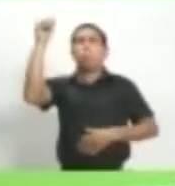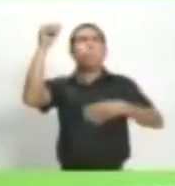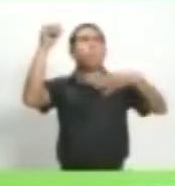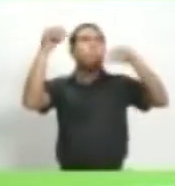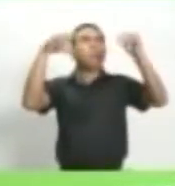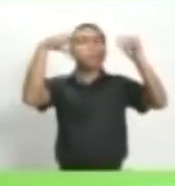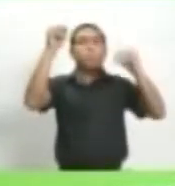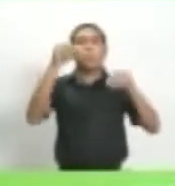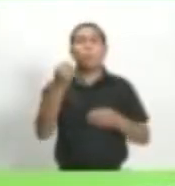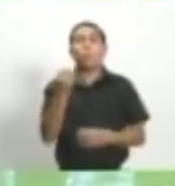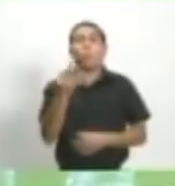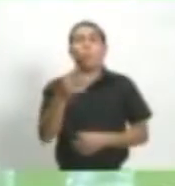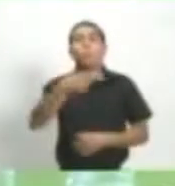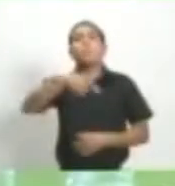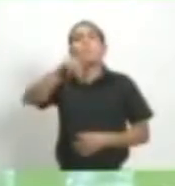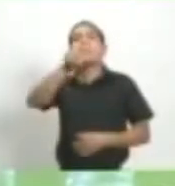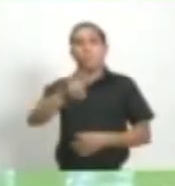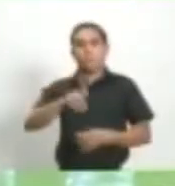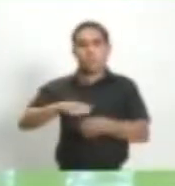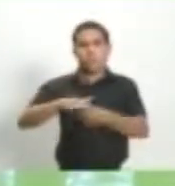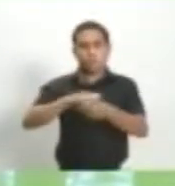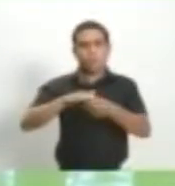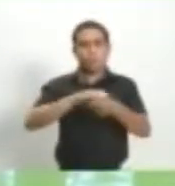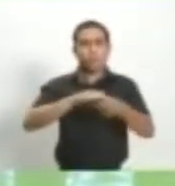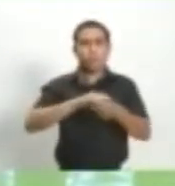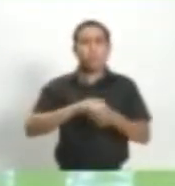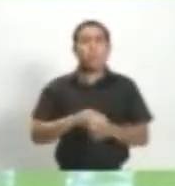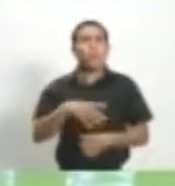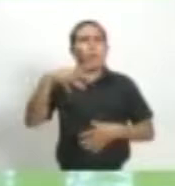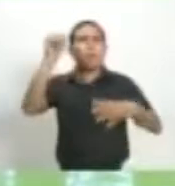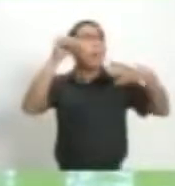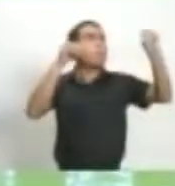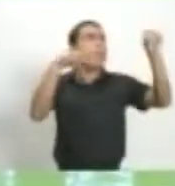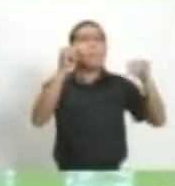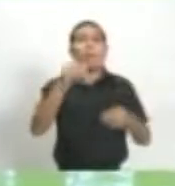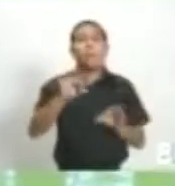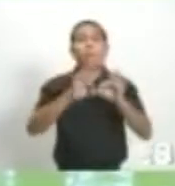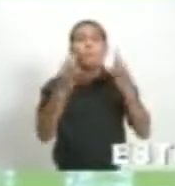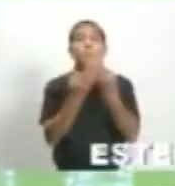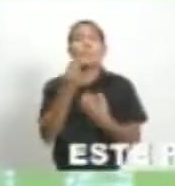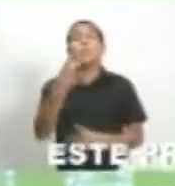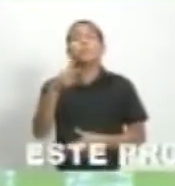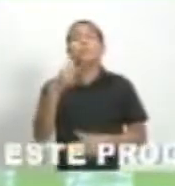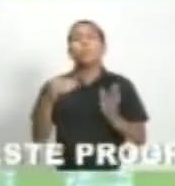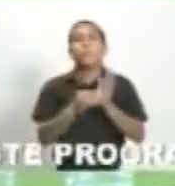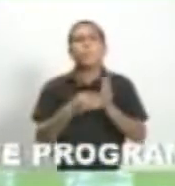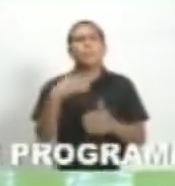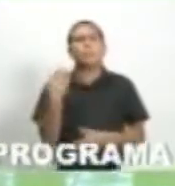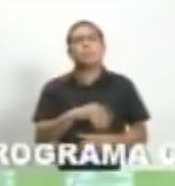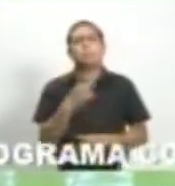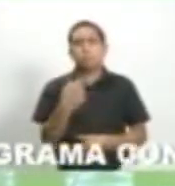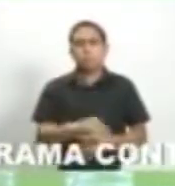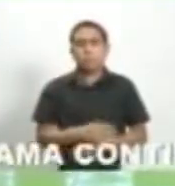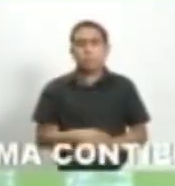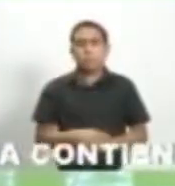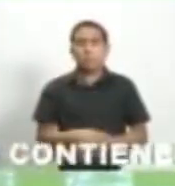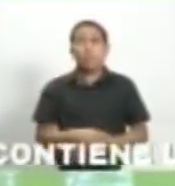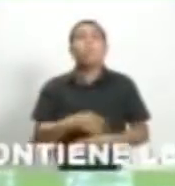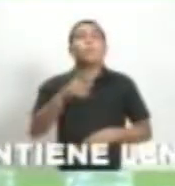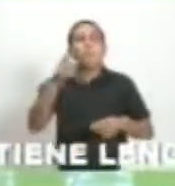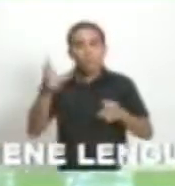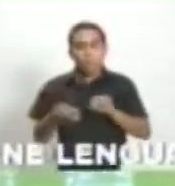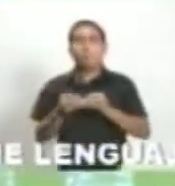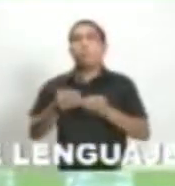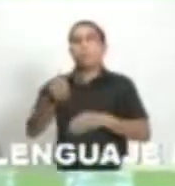total serán 16 barrios. Estos cortes afectarán a más de 12.000 familias y según el director comercial de Electricaribe, José